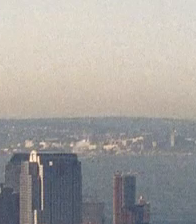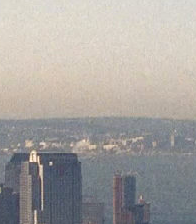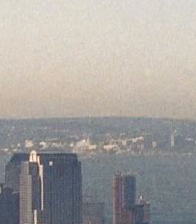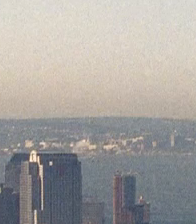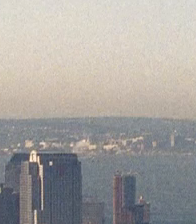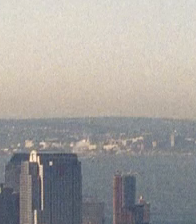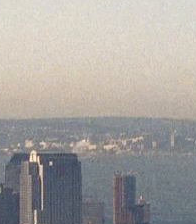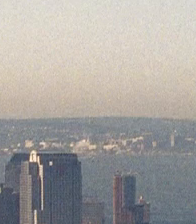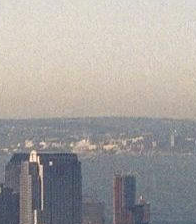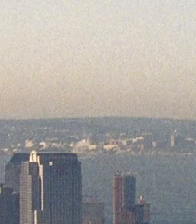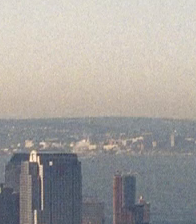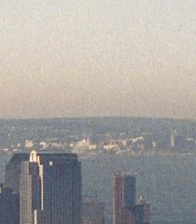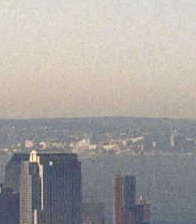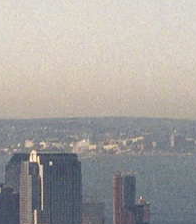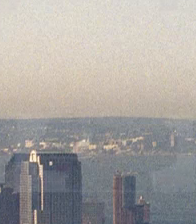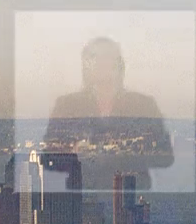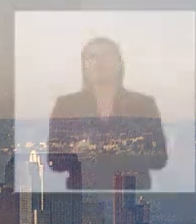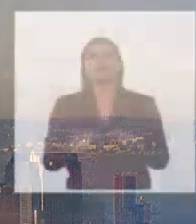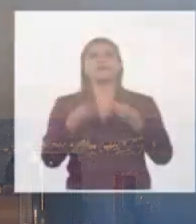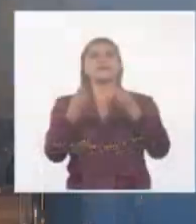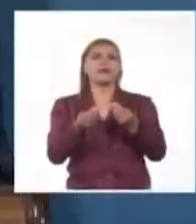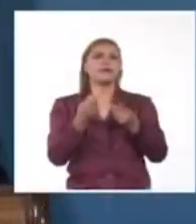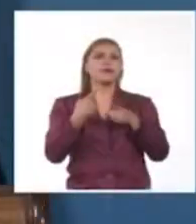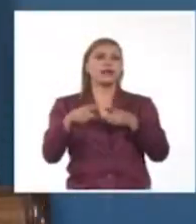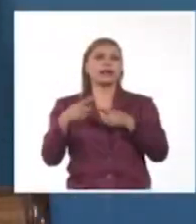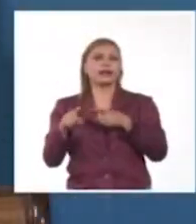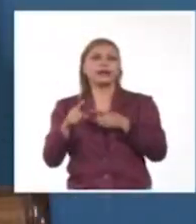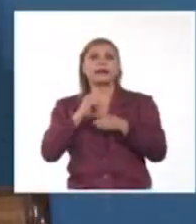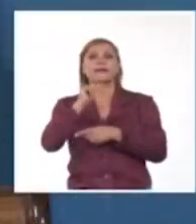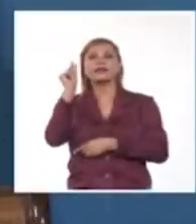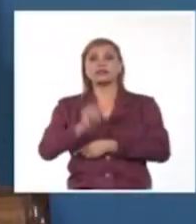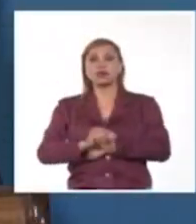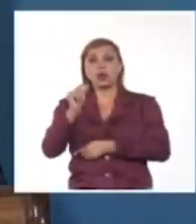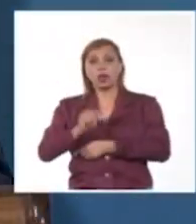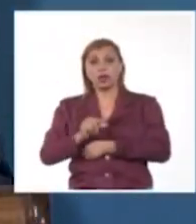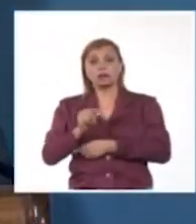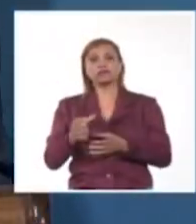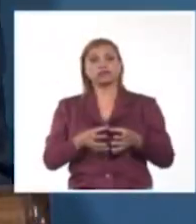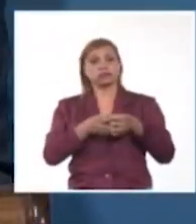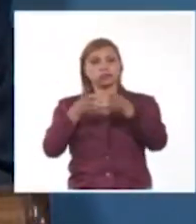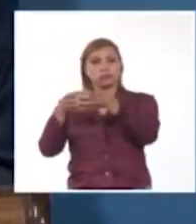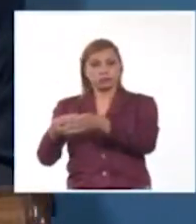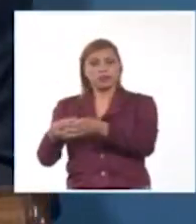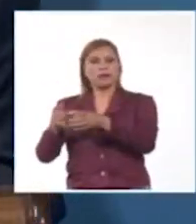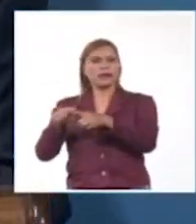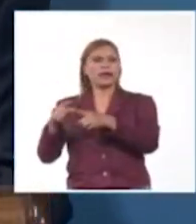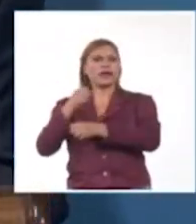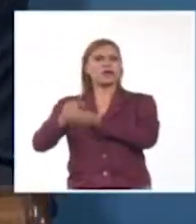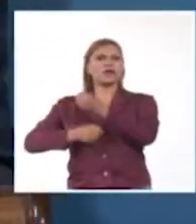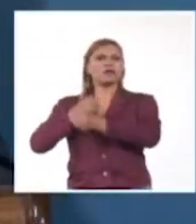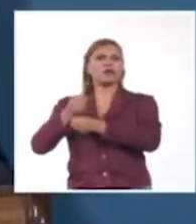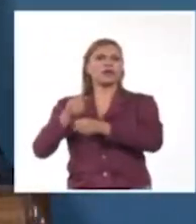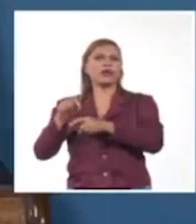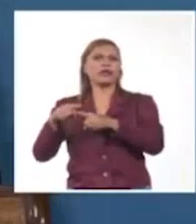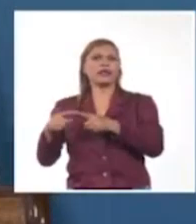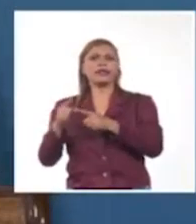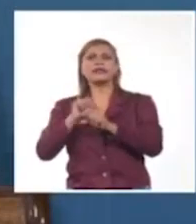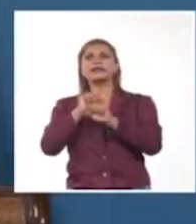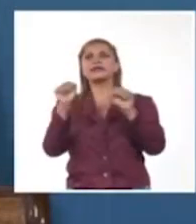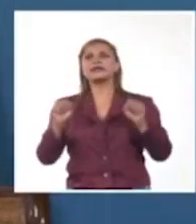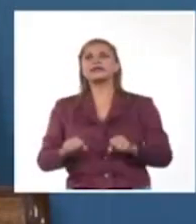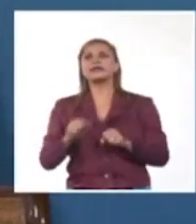ofrecimos equipamiento y personal para utilizar el sistema